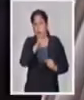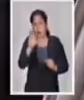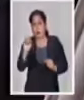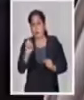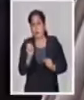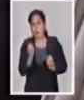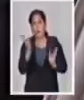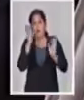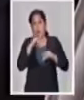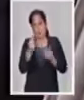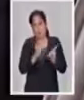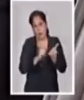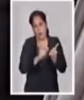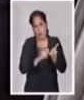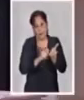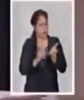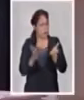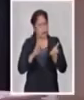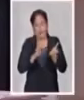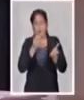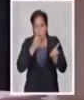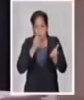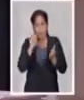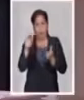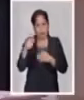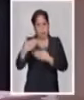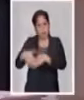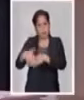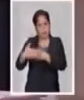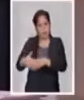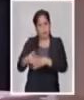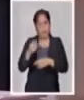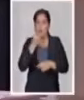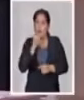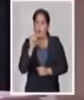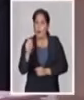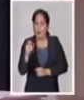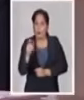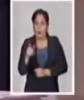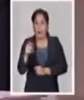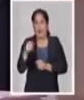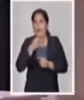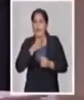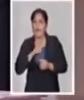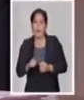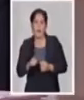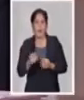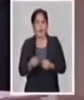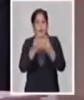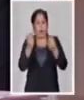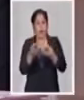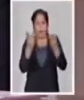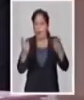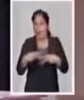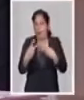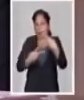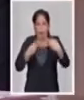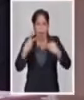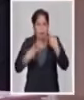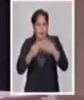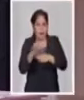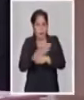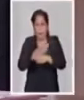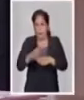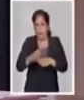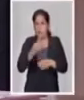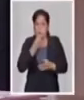son los de la libreta. Que no son los de la libreta y le permiten a usted además la ingesta que recomiendan las autoridades sanitarias,